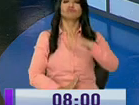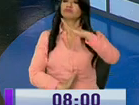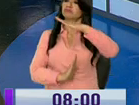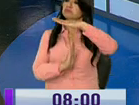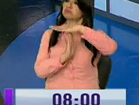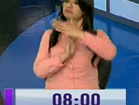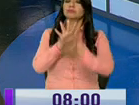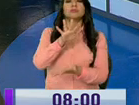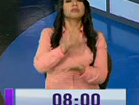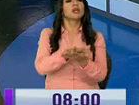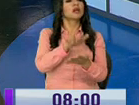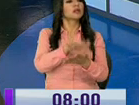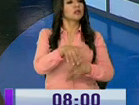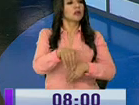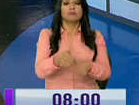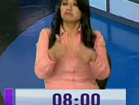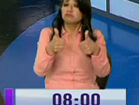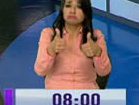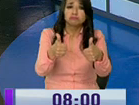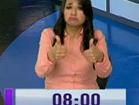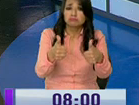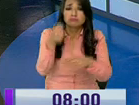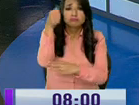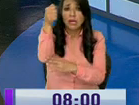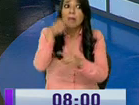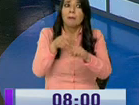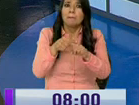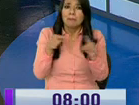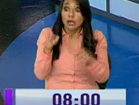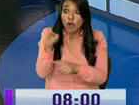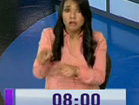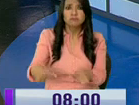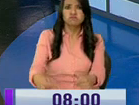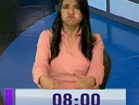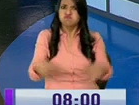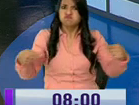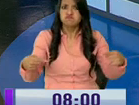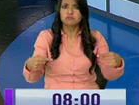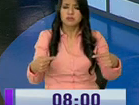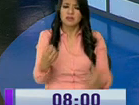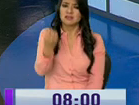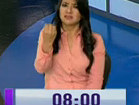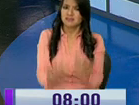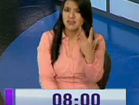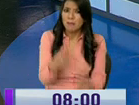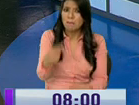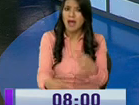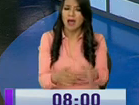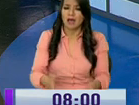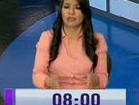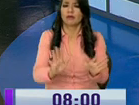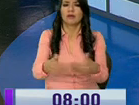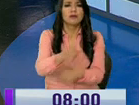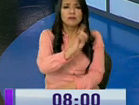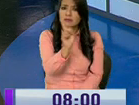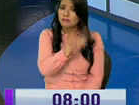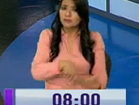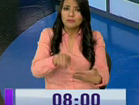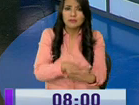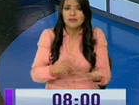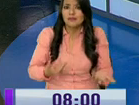manera pacífica, lo cual, como decimos, están en su derecho, pero la violencia no se admite, señores. El cierre de vías tampoco se admite.